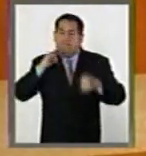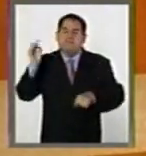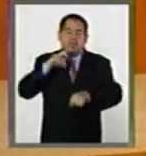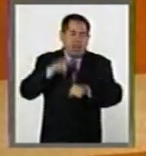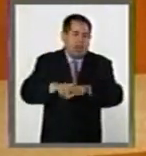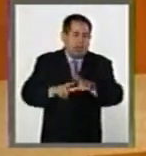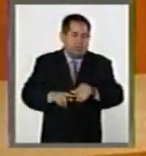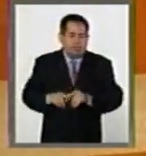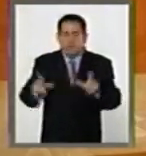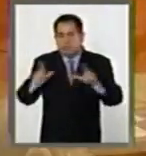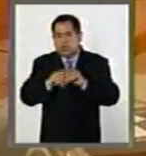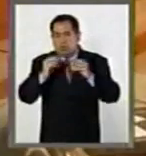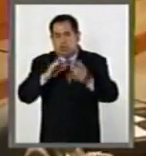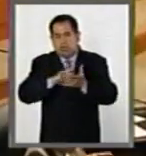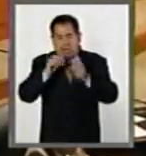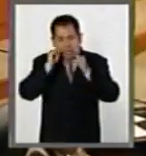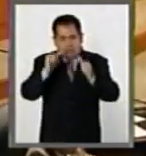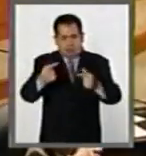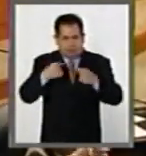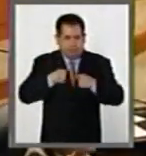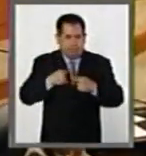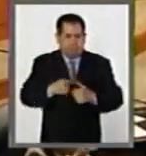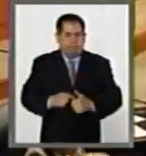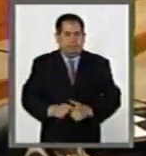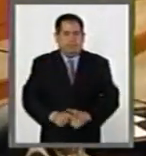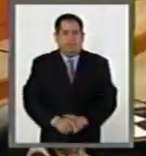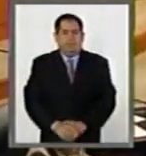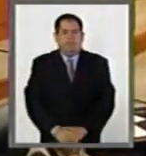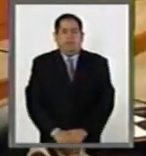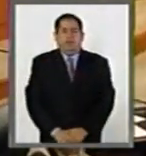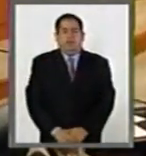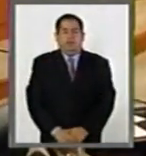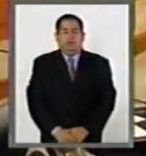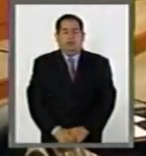Es cuanto. Muchas gracias a ustedes por toda su atención. Gracias, senadora.